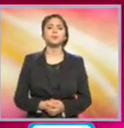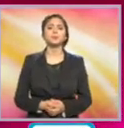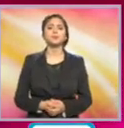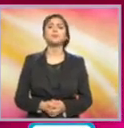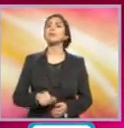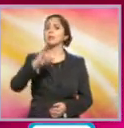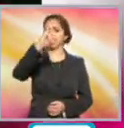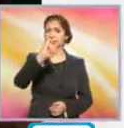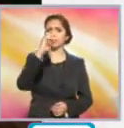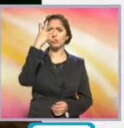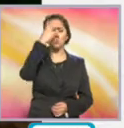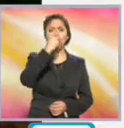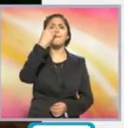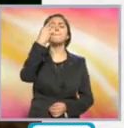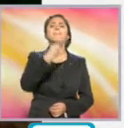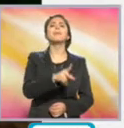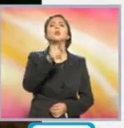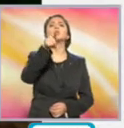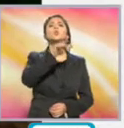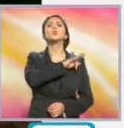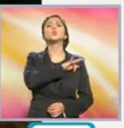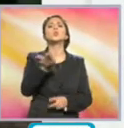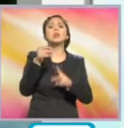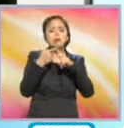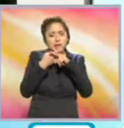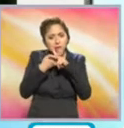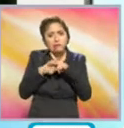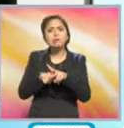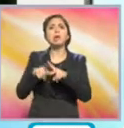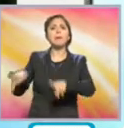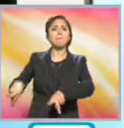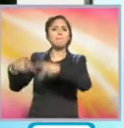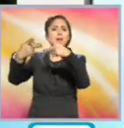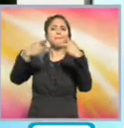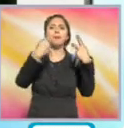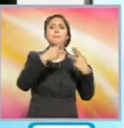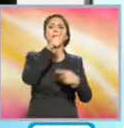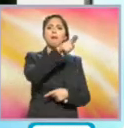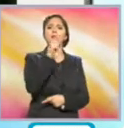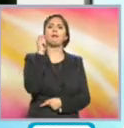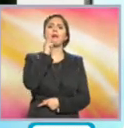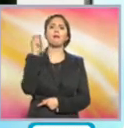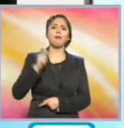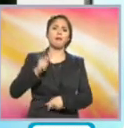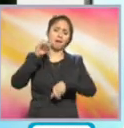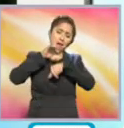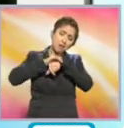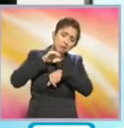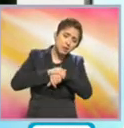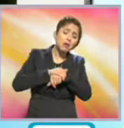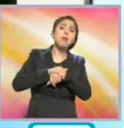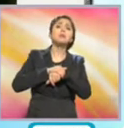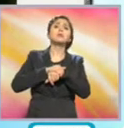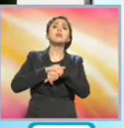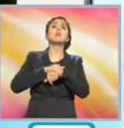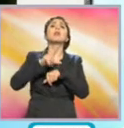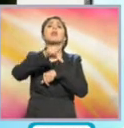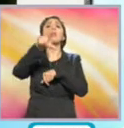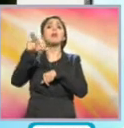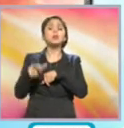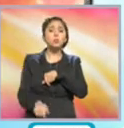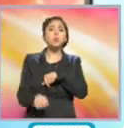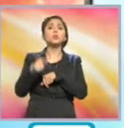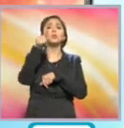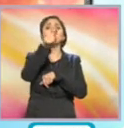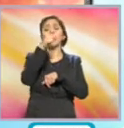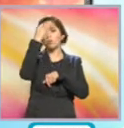fíjate, puedes empezar, como dices tú, simplemente con tus amistades y más adelante probablemente puedas abrir ya una página en internet.